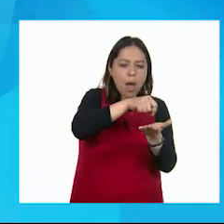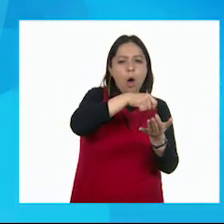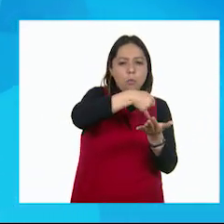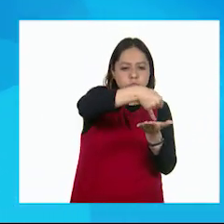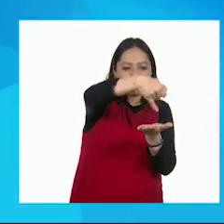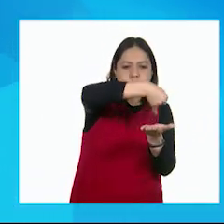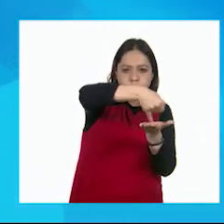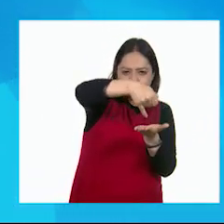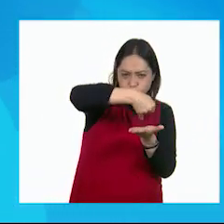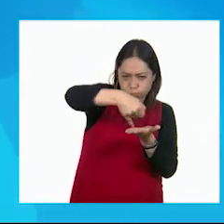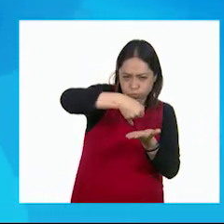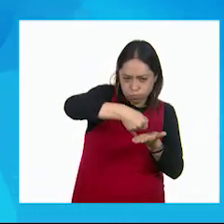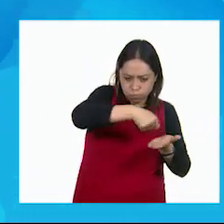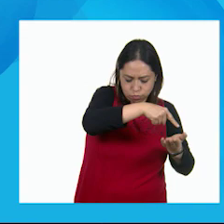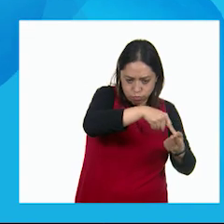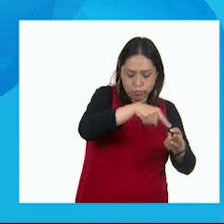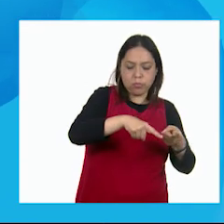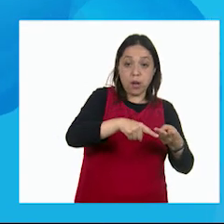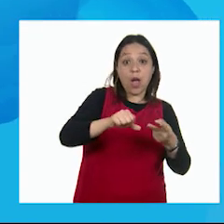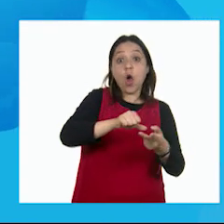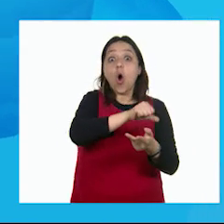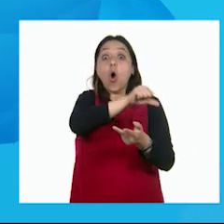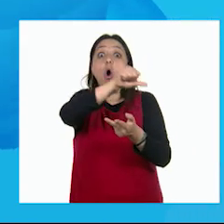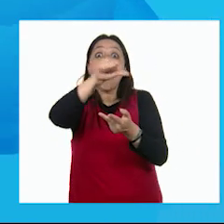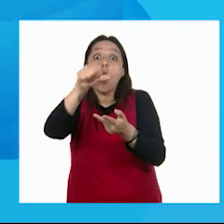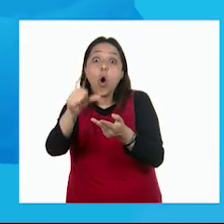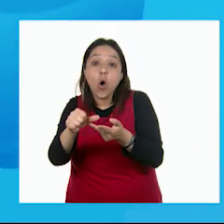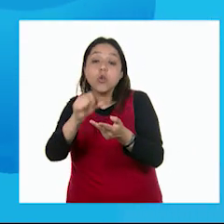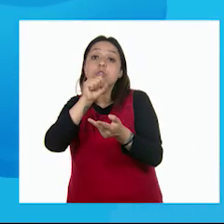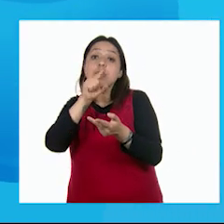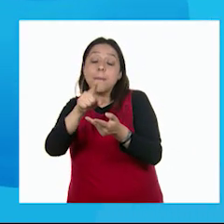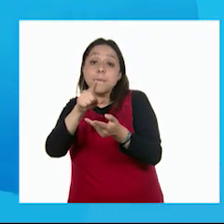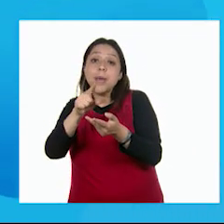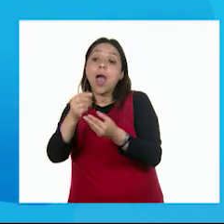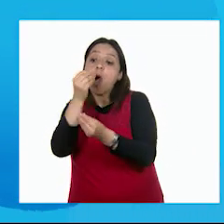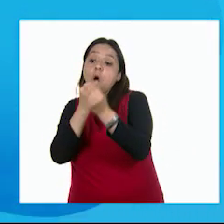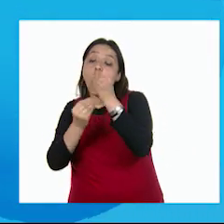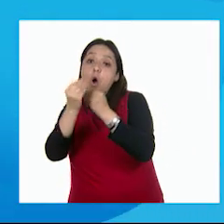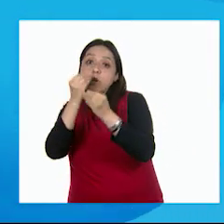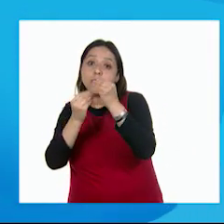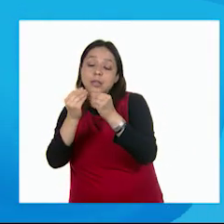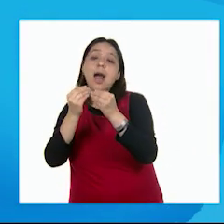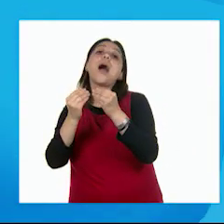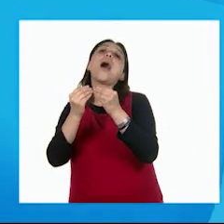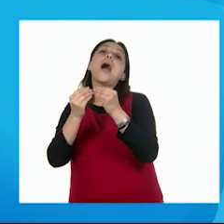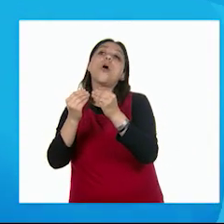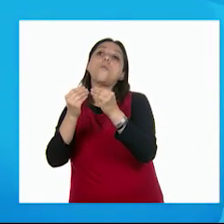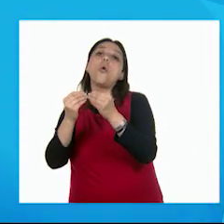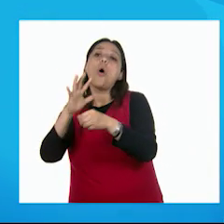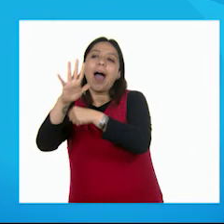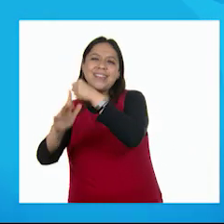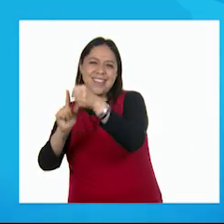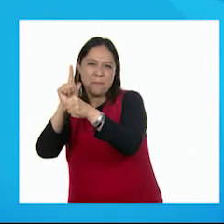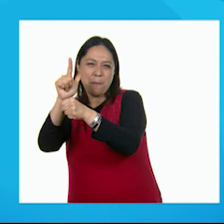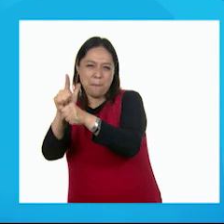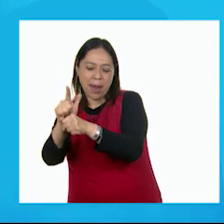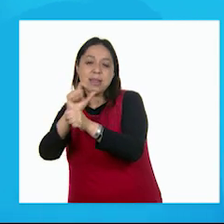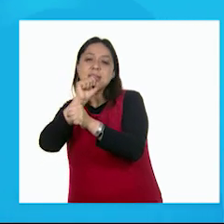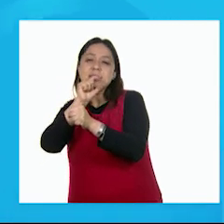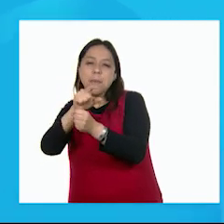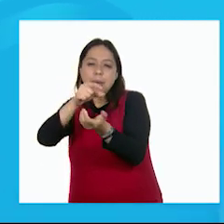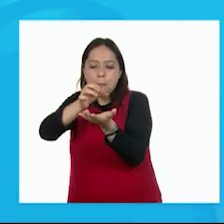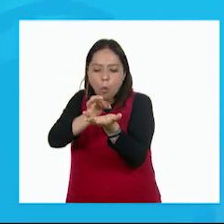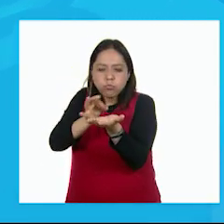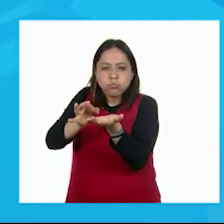corresponde a alimentos de origen animal y leguminosas. Muy bien. Ya hemos comentado acerca de estos tres grupos de alimentos.